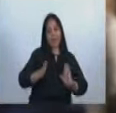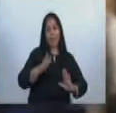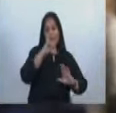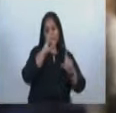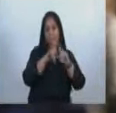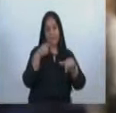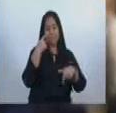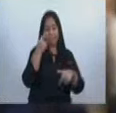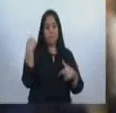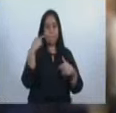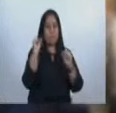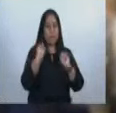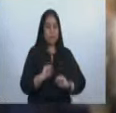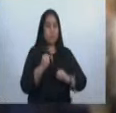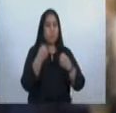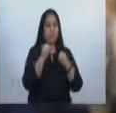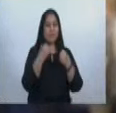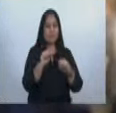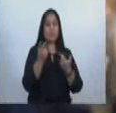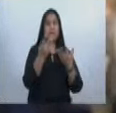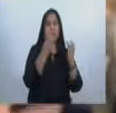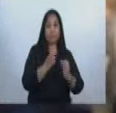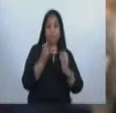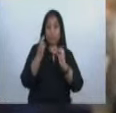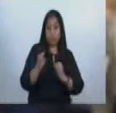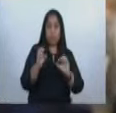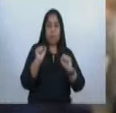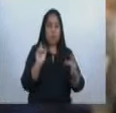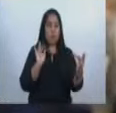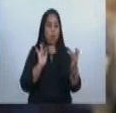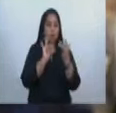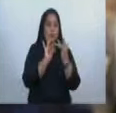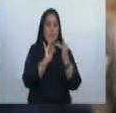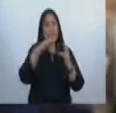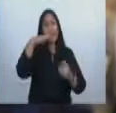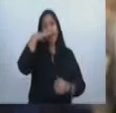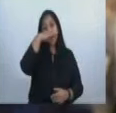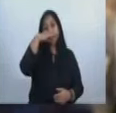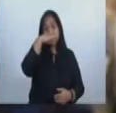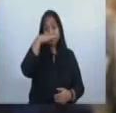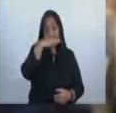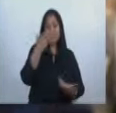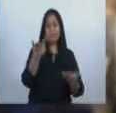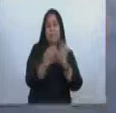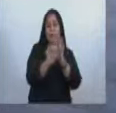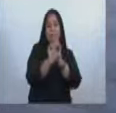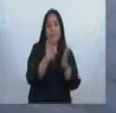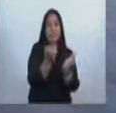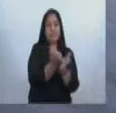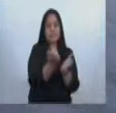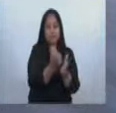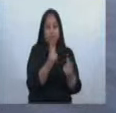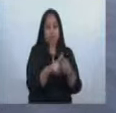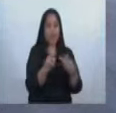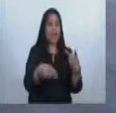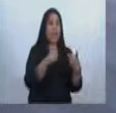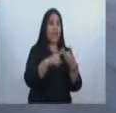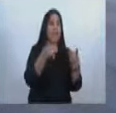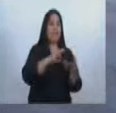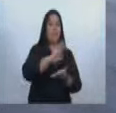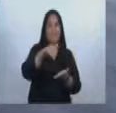generar que las población se contacte de manera gratuita desde las escuelas por ejemplo desde los